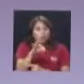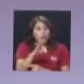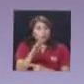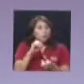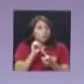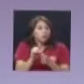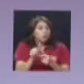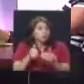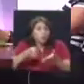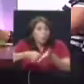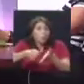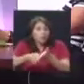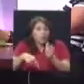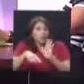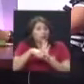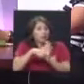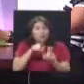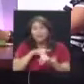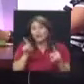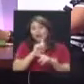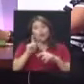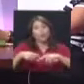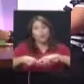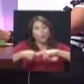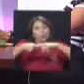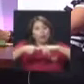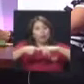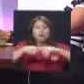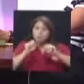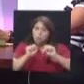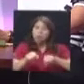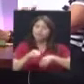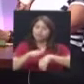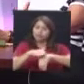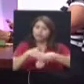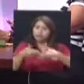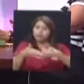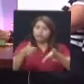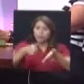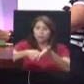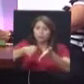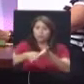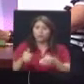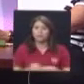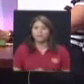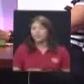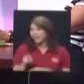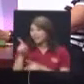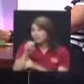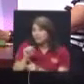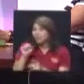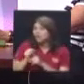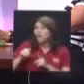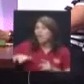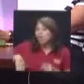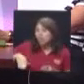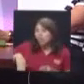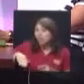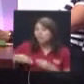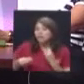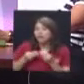votación de implicaciones legales tiene esta tardanza para nuestros países en